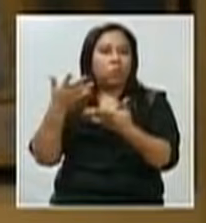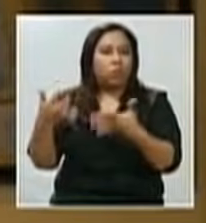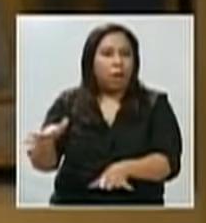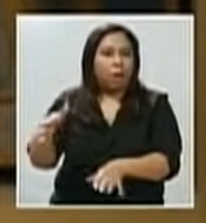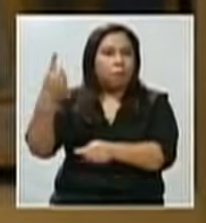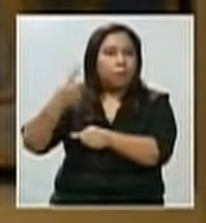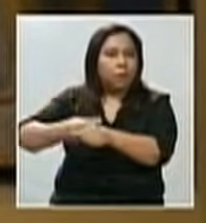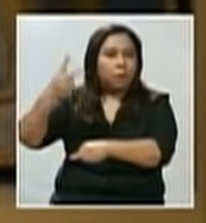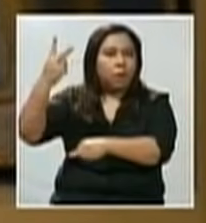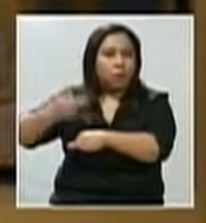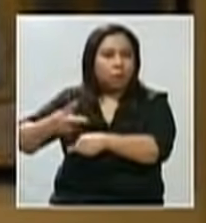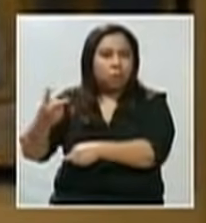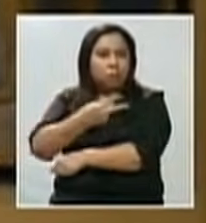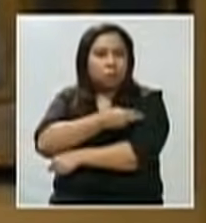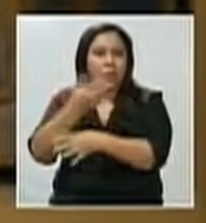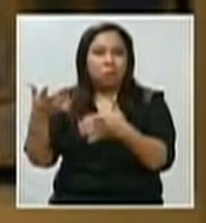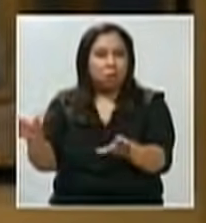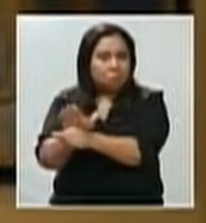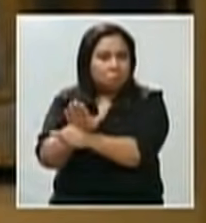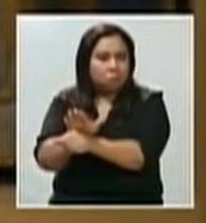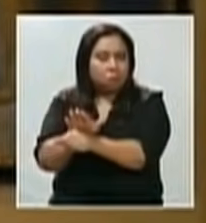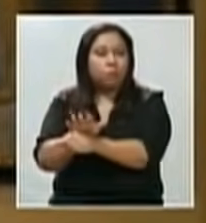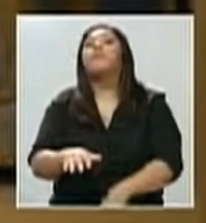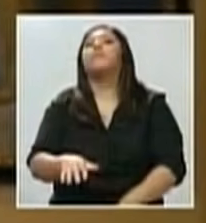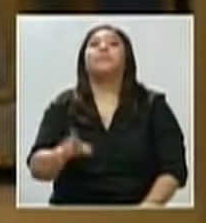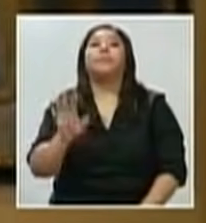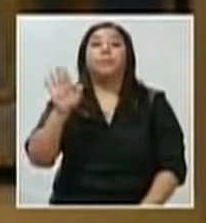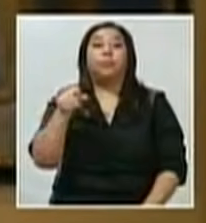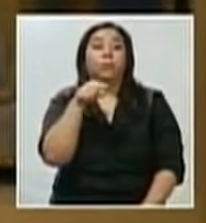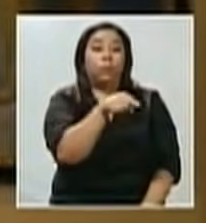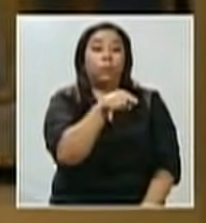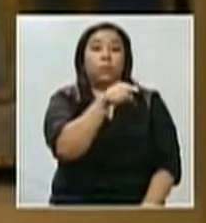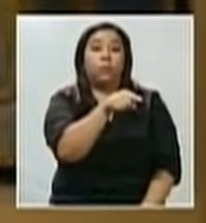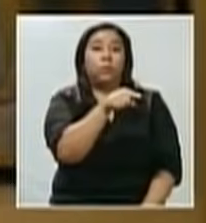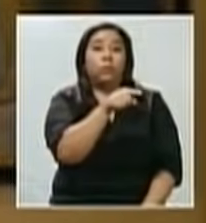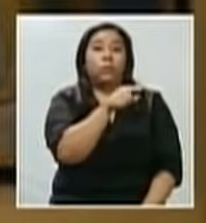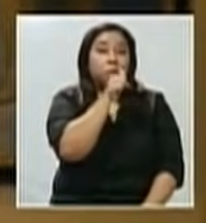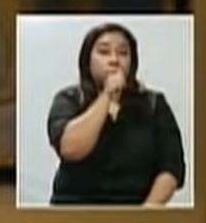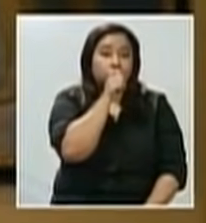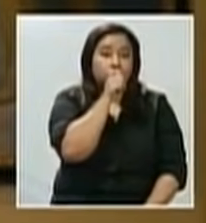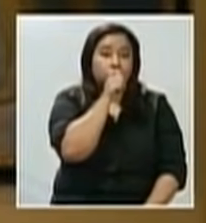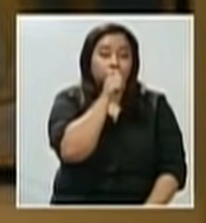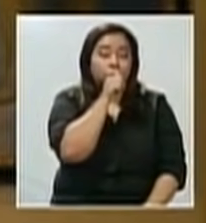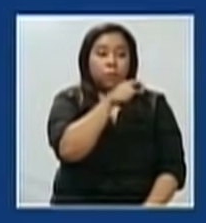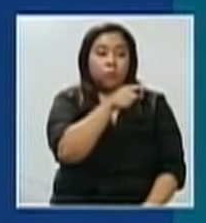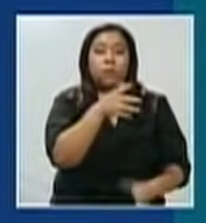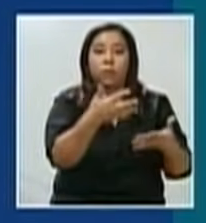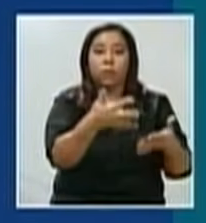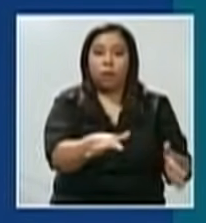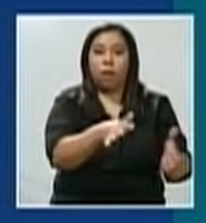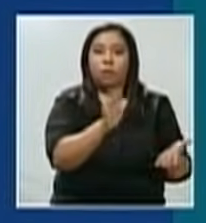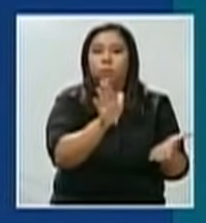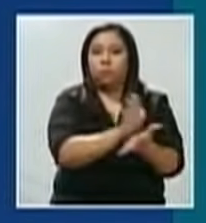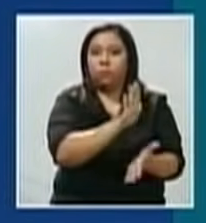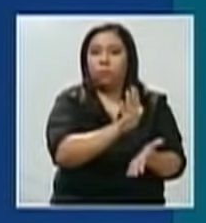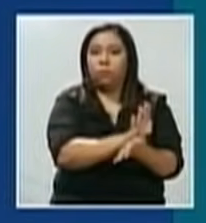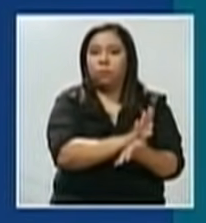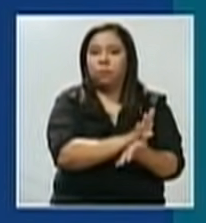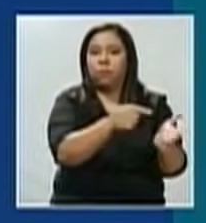En el caso de los centros educativos no gubernamentales, hemos recibido la solicitud de reapertura